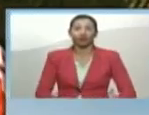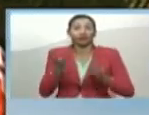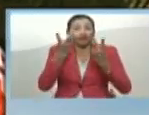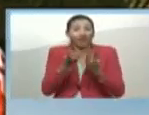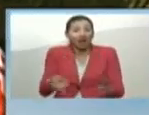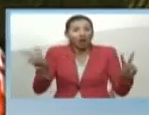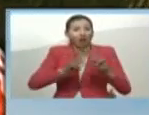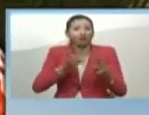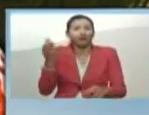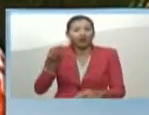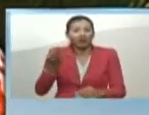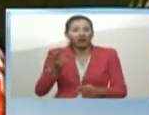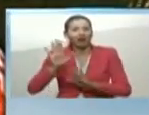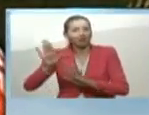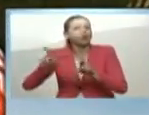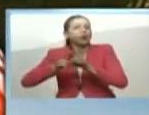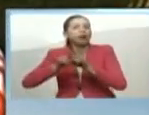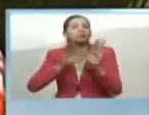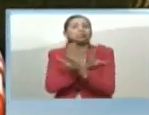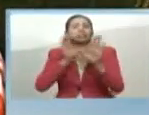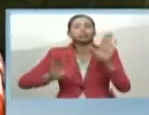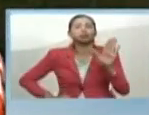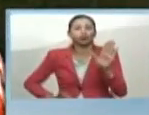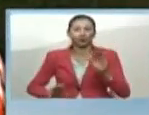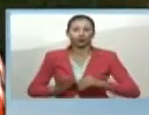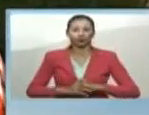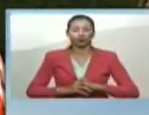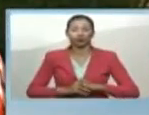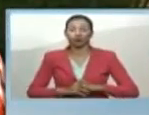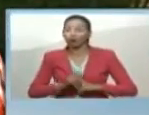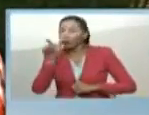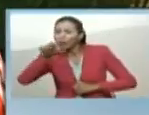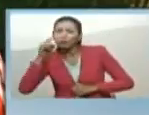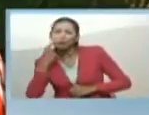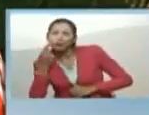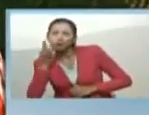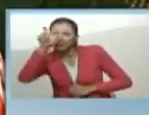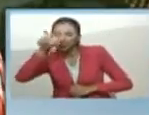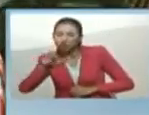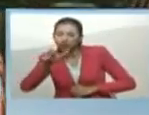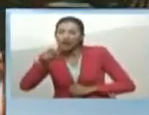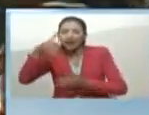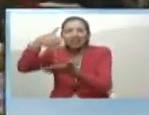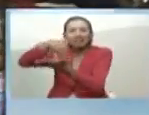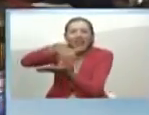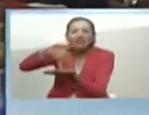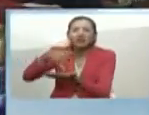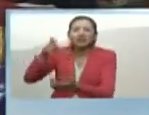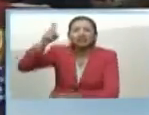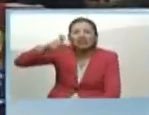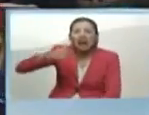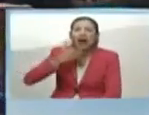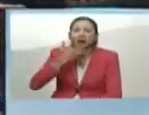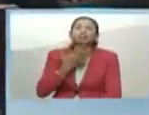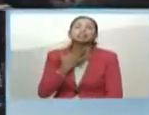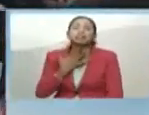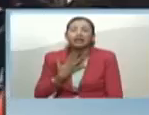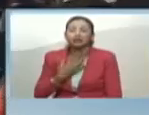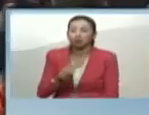verdaderos de Cristo de buscar al que necesita de darle de beber al sediento de